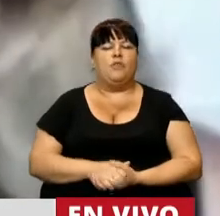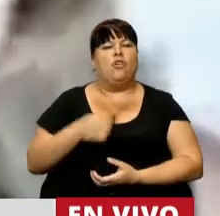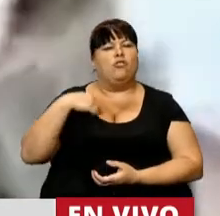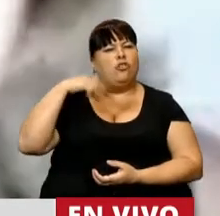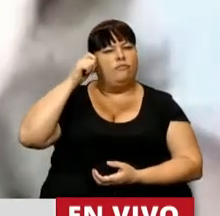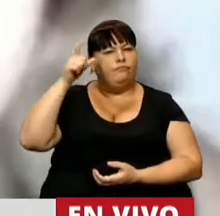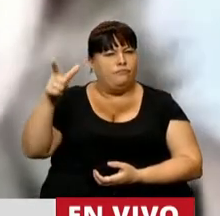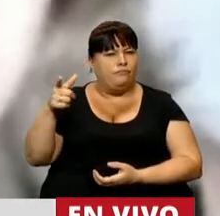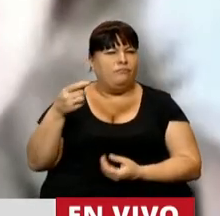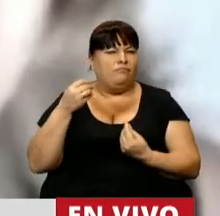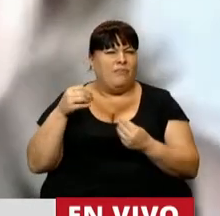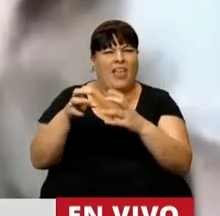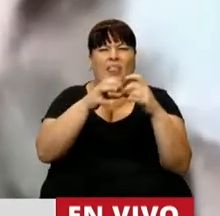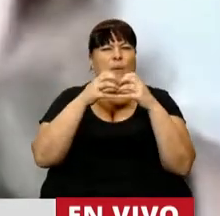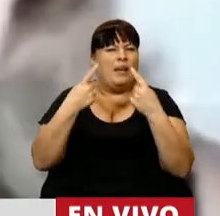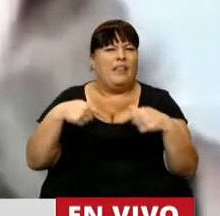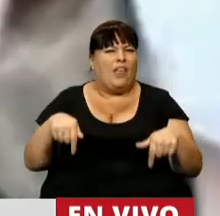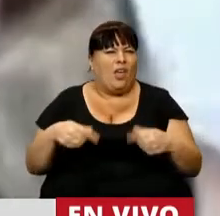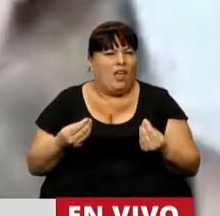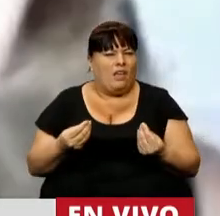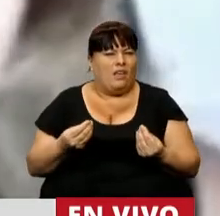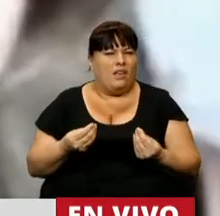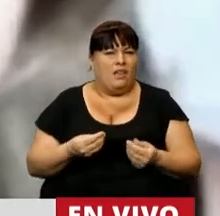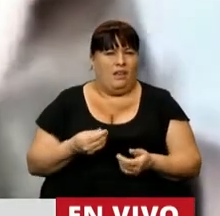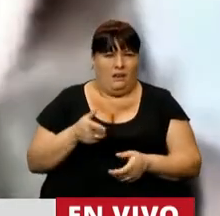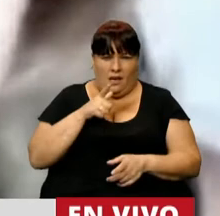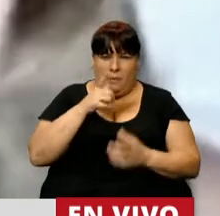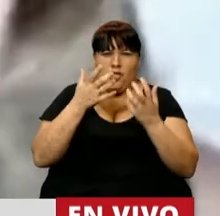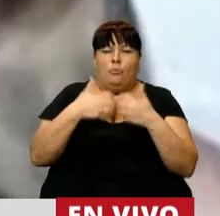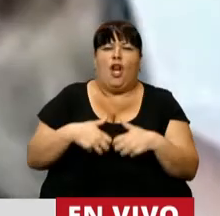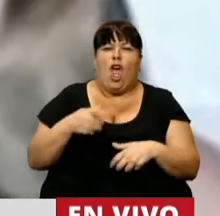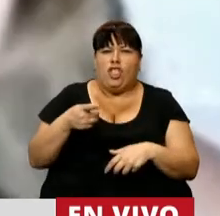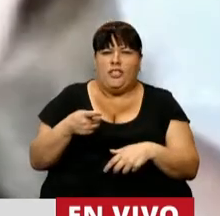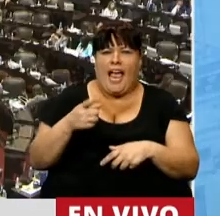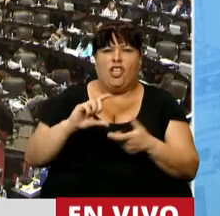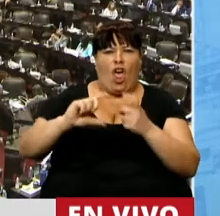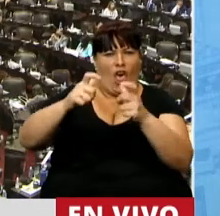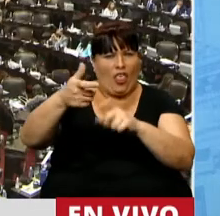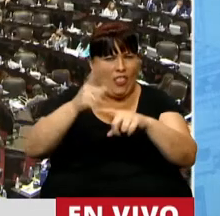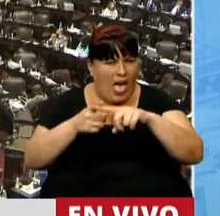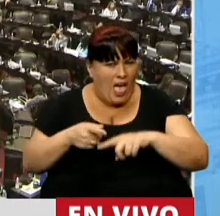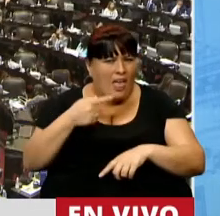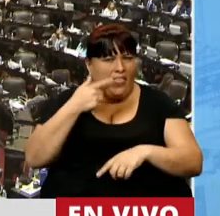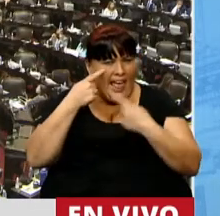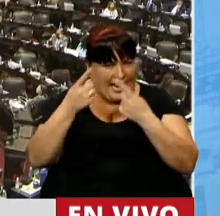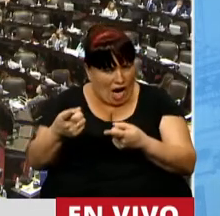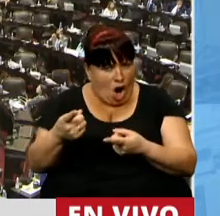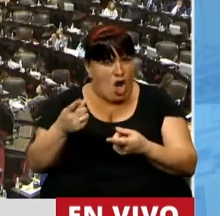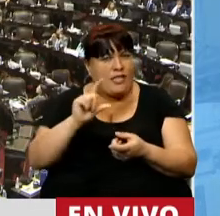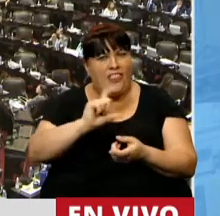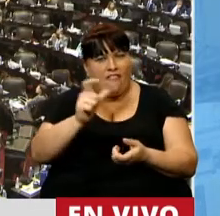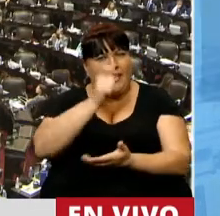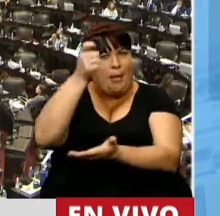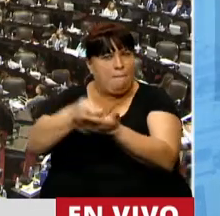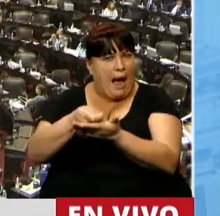pregunto que estamos debatiendo hoy acá acaso un proyecto de movilidad que reconoce y va a recomponer